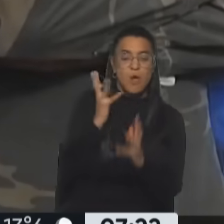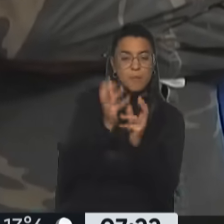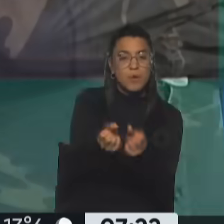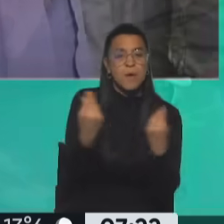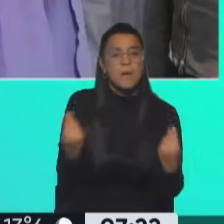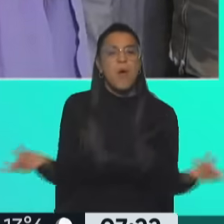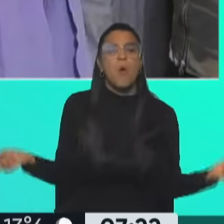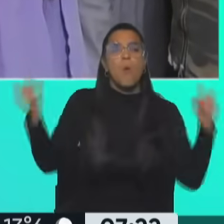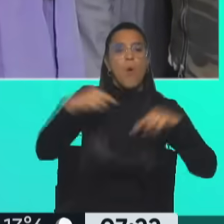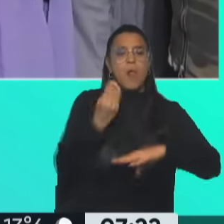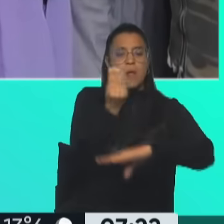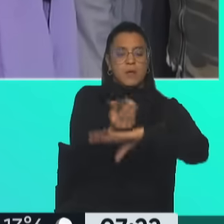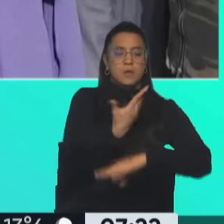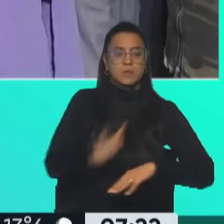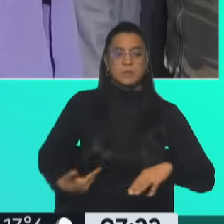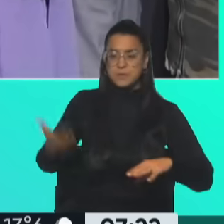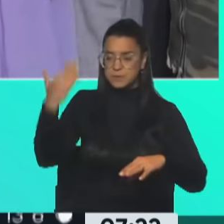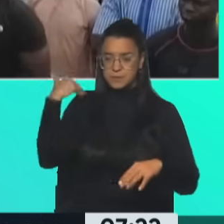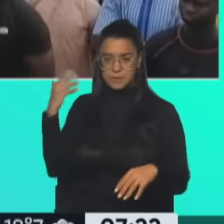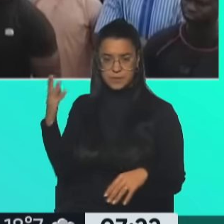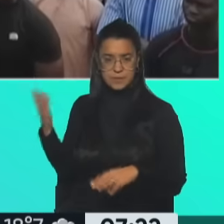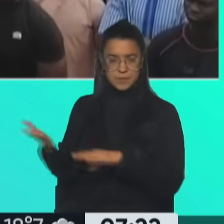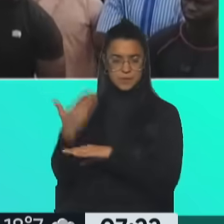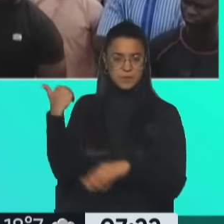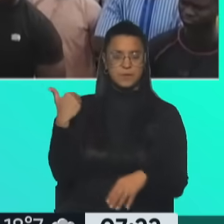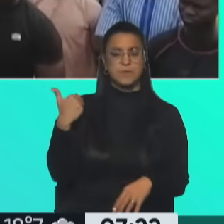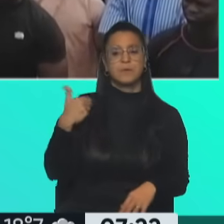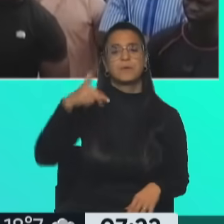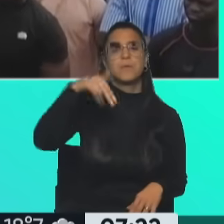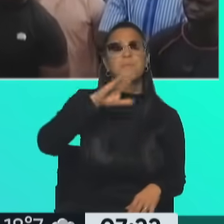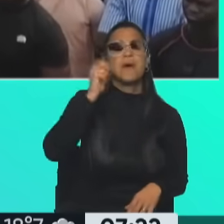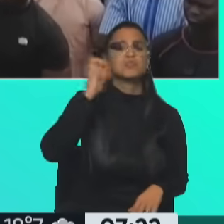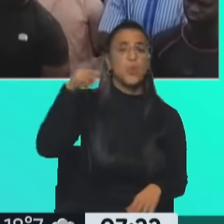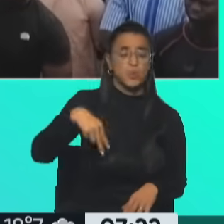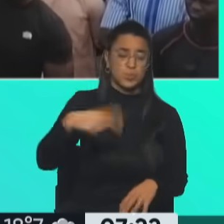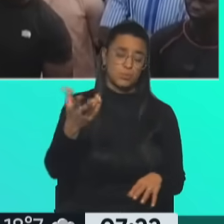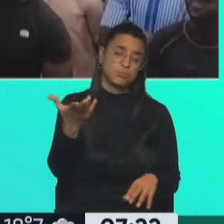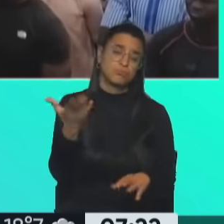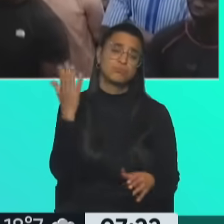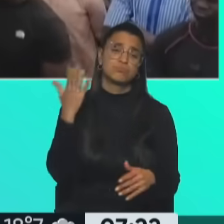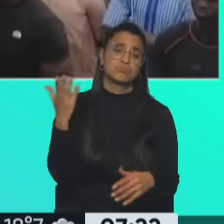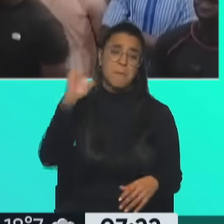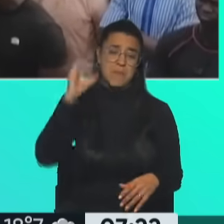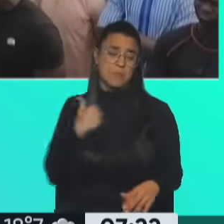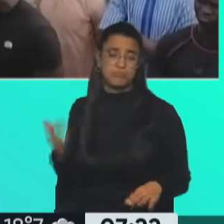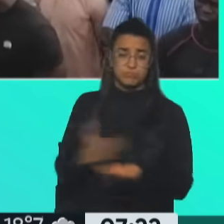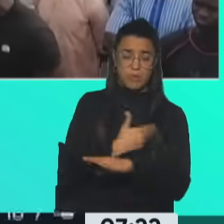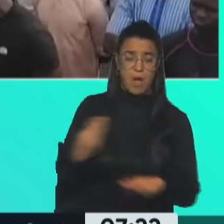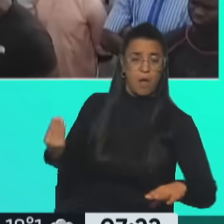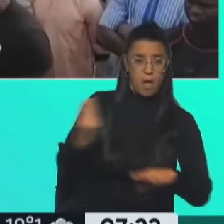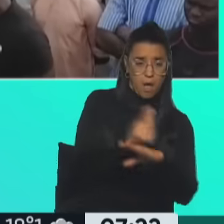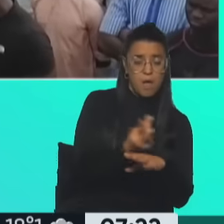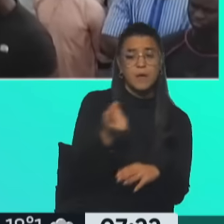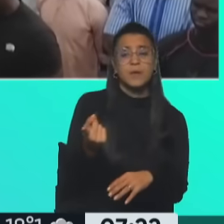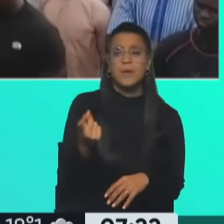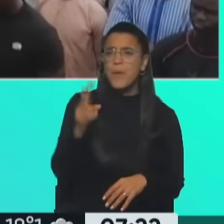la restitución del presidente derrocado. Hablamos de Mohamed Bazoum, que fue derrocado por un golpe de Estado el día, bueno,